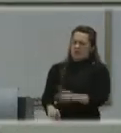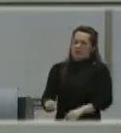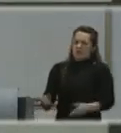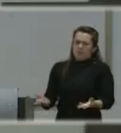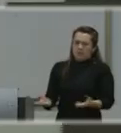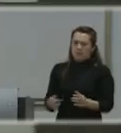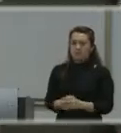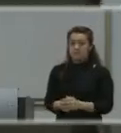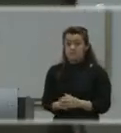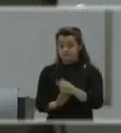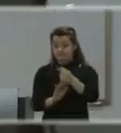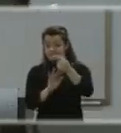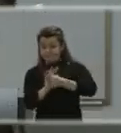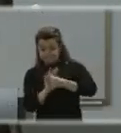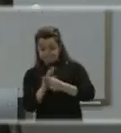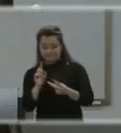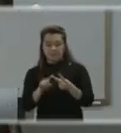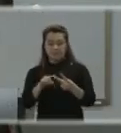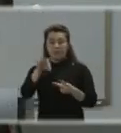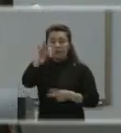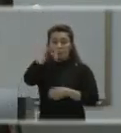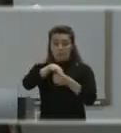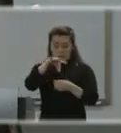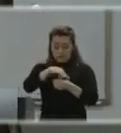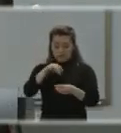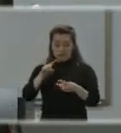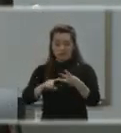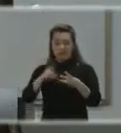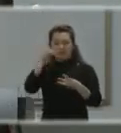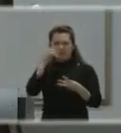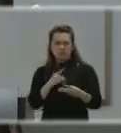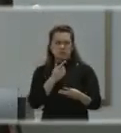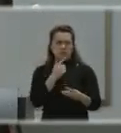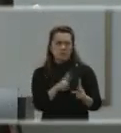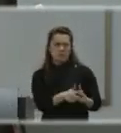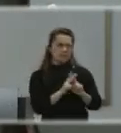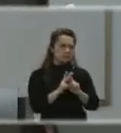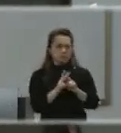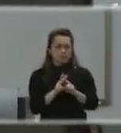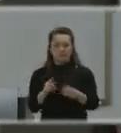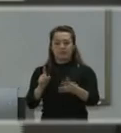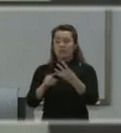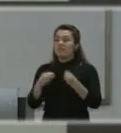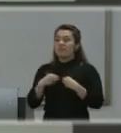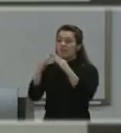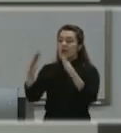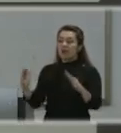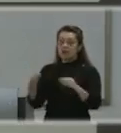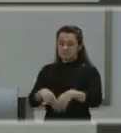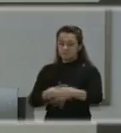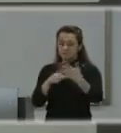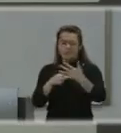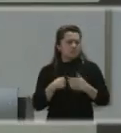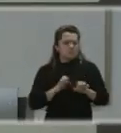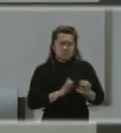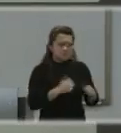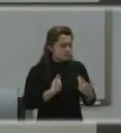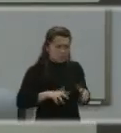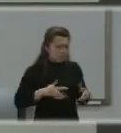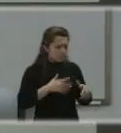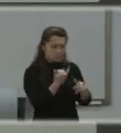Es decir, casarse, votar, tomar decisiones financieras, decidir dónde vivir, rechazar ser esterilizado, ¿sí? Entonces,